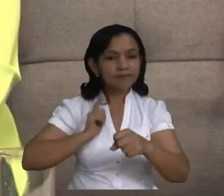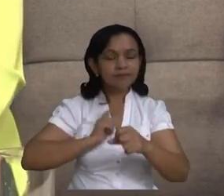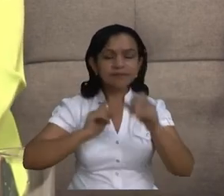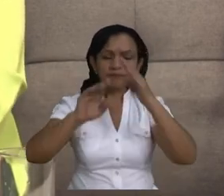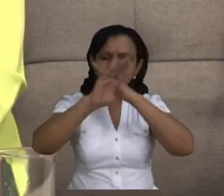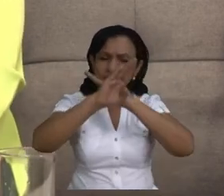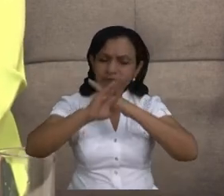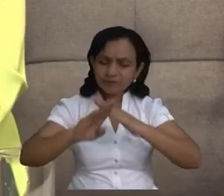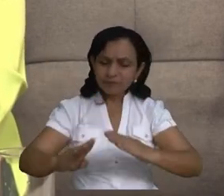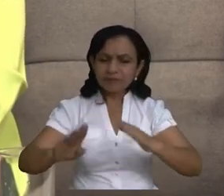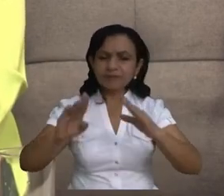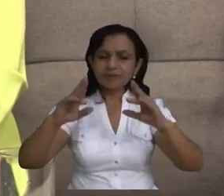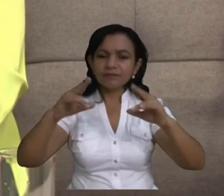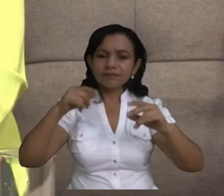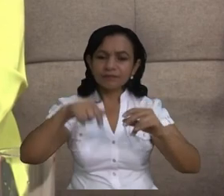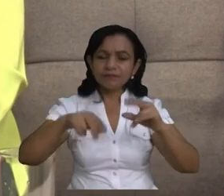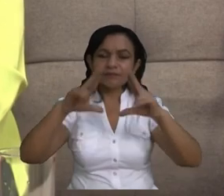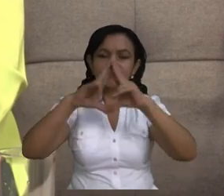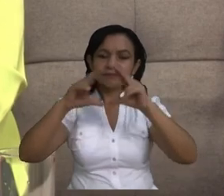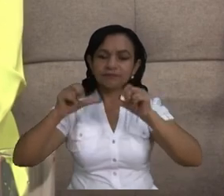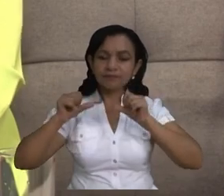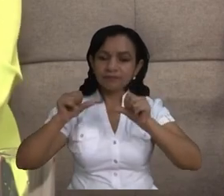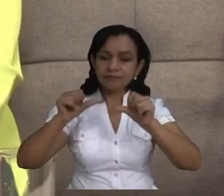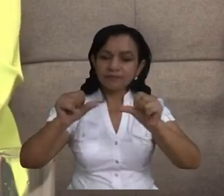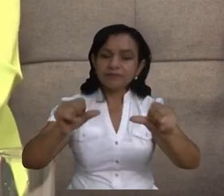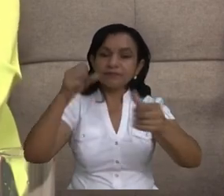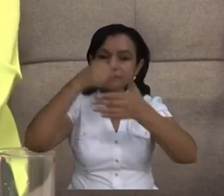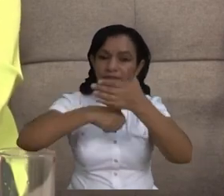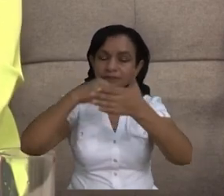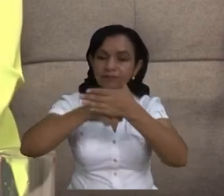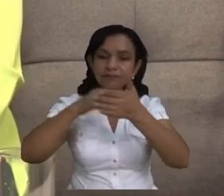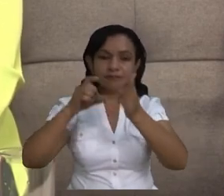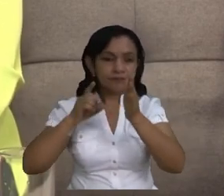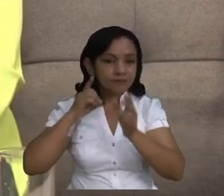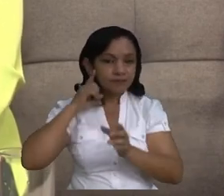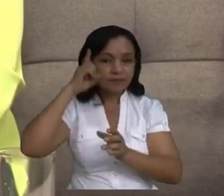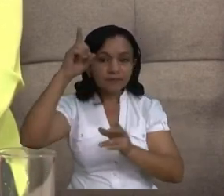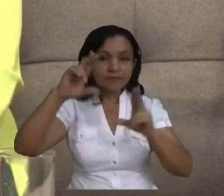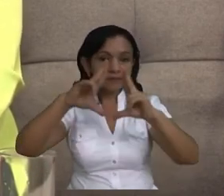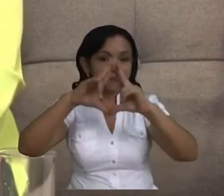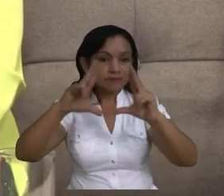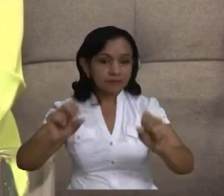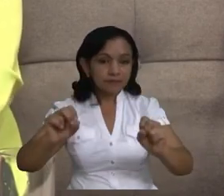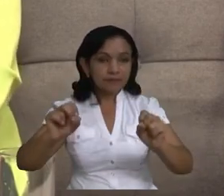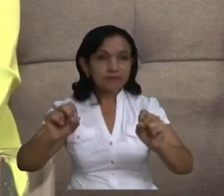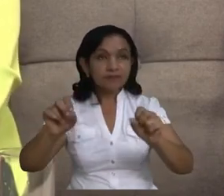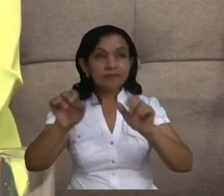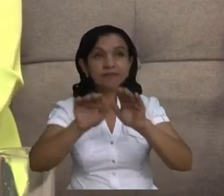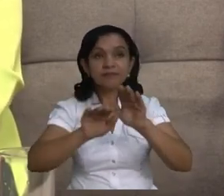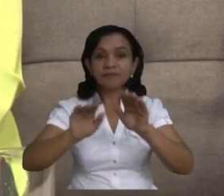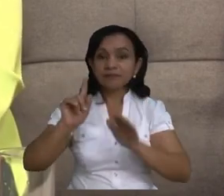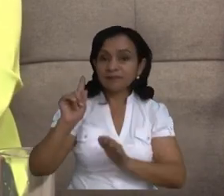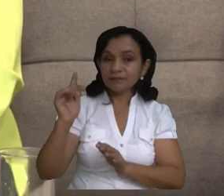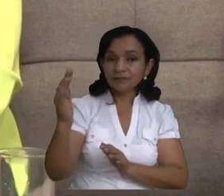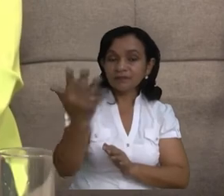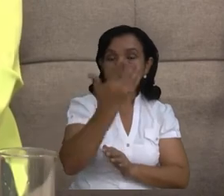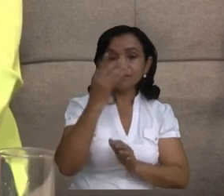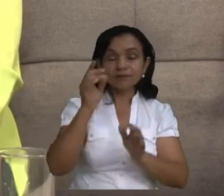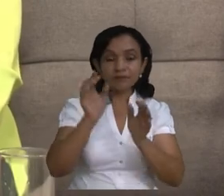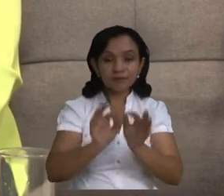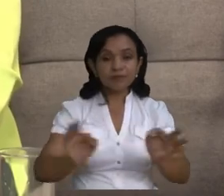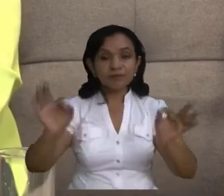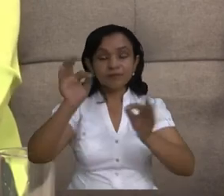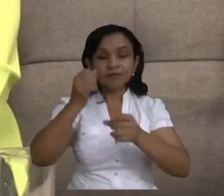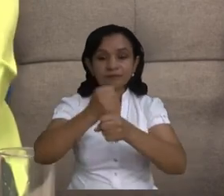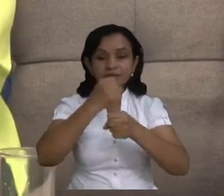que tanto necesitamos para continuar fortaleciendo el desarrollo de nuestro país, y que los mayores o los principales